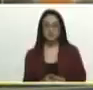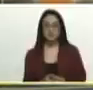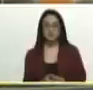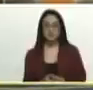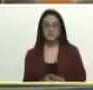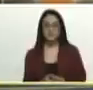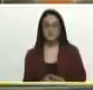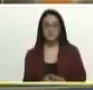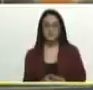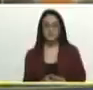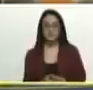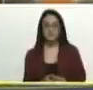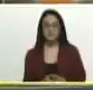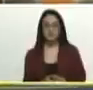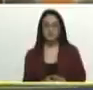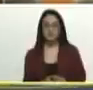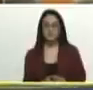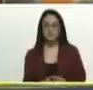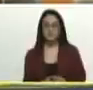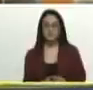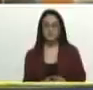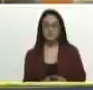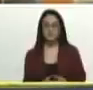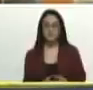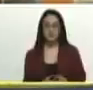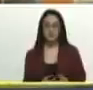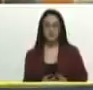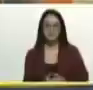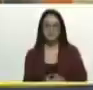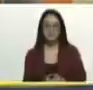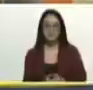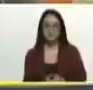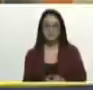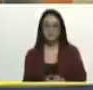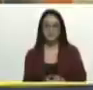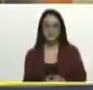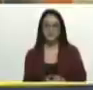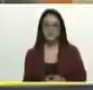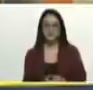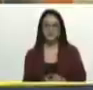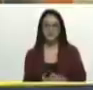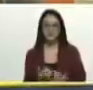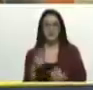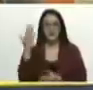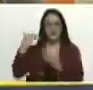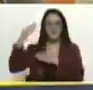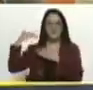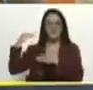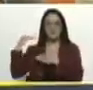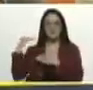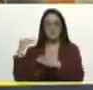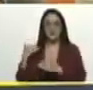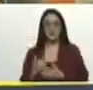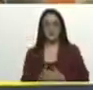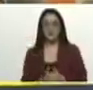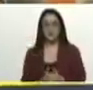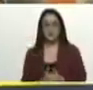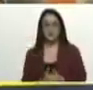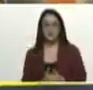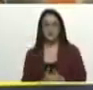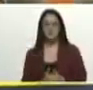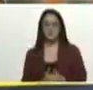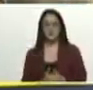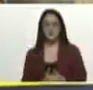Bueno, en primer lugar, ese tema no lo hemos hablado en esta oportunidad. Eso se conversó en el pasado, la posibilidad de